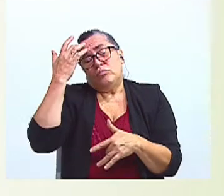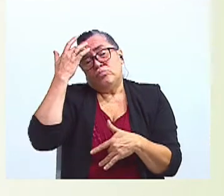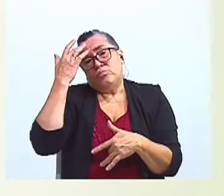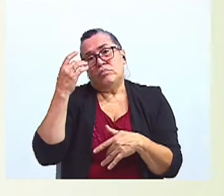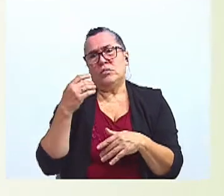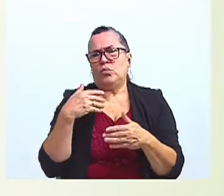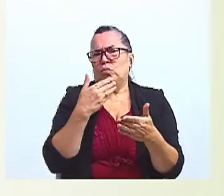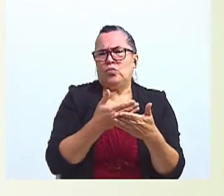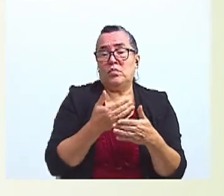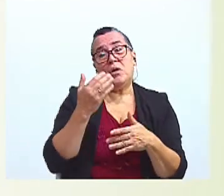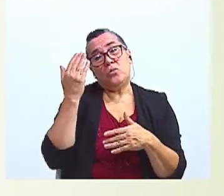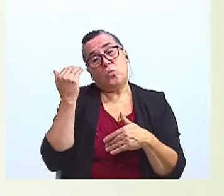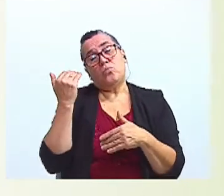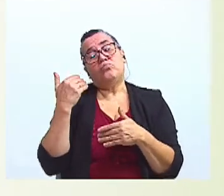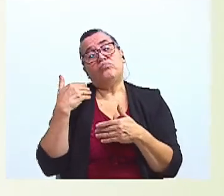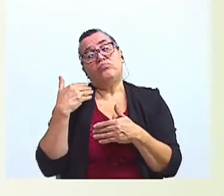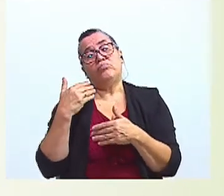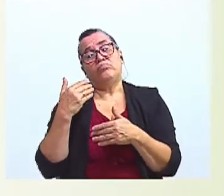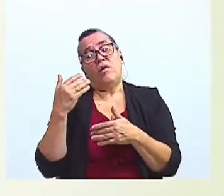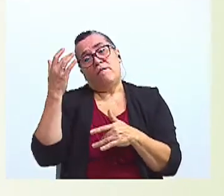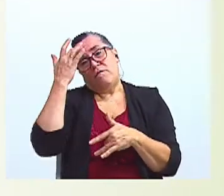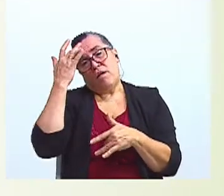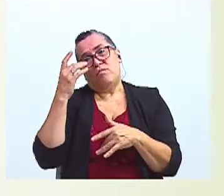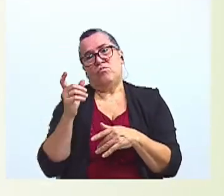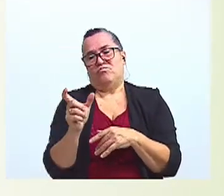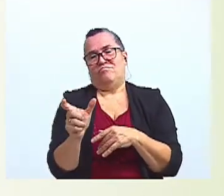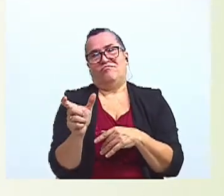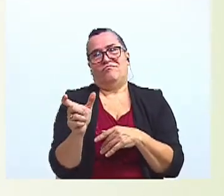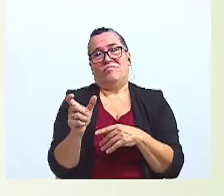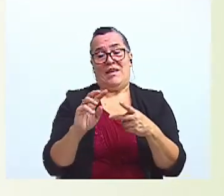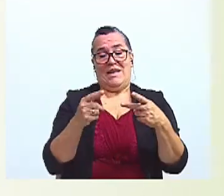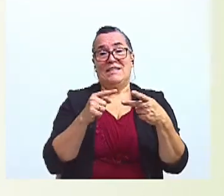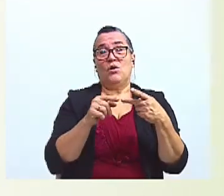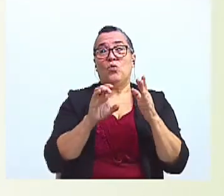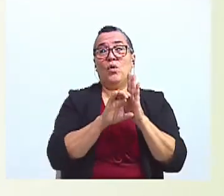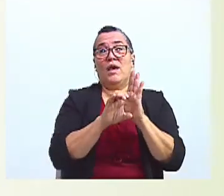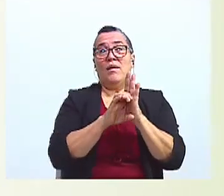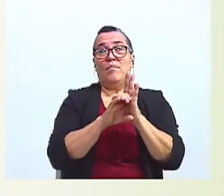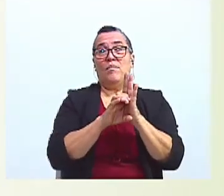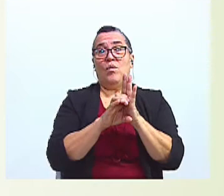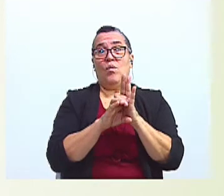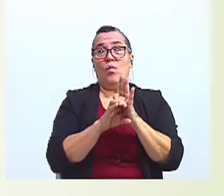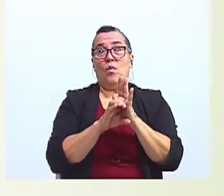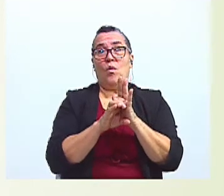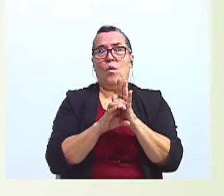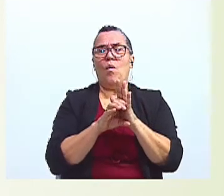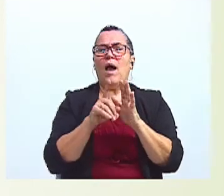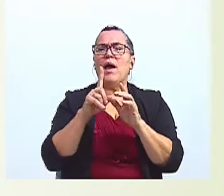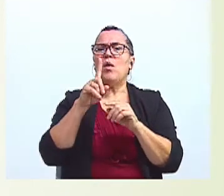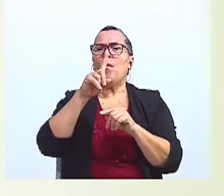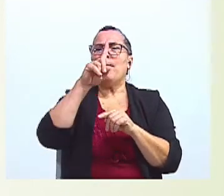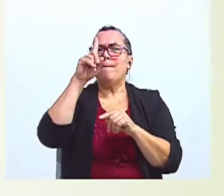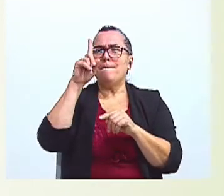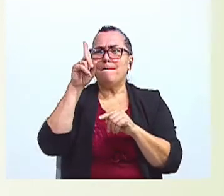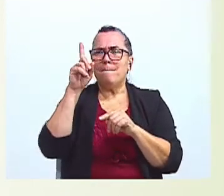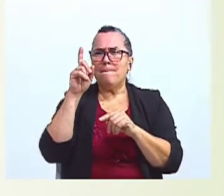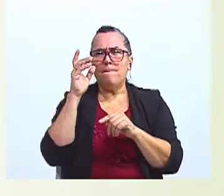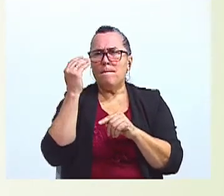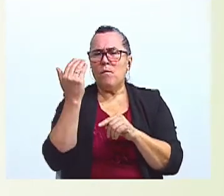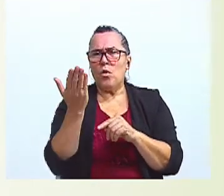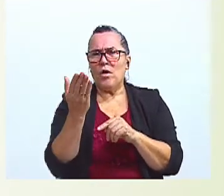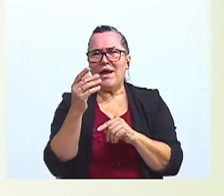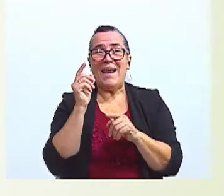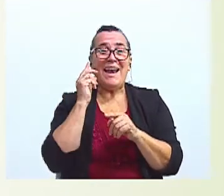qué no fui. Y en el segundo ejemplo, aunque hay un por qué como pregunta, fíjense que está en